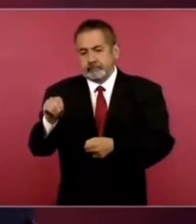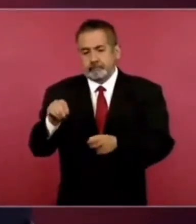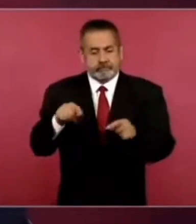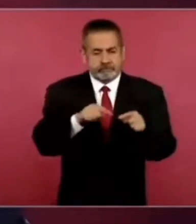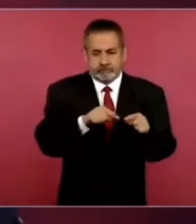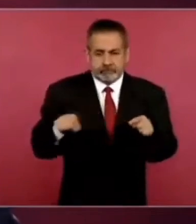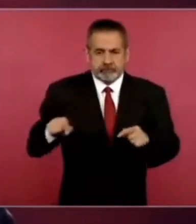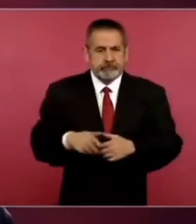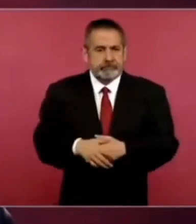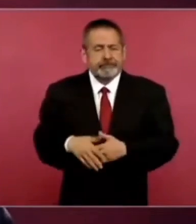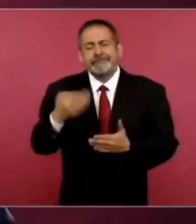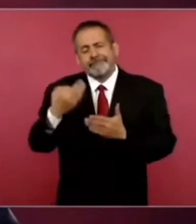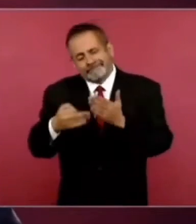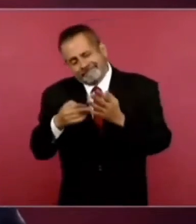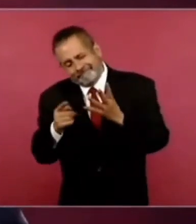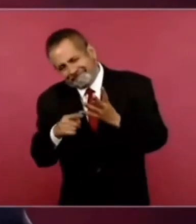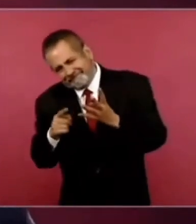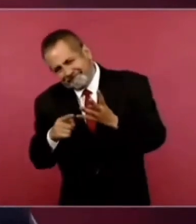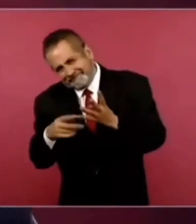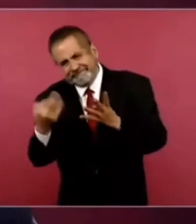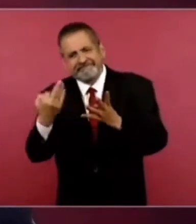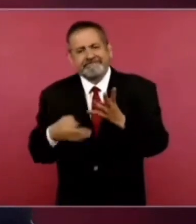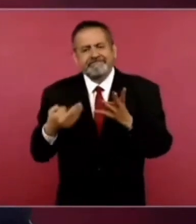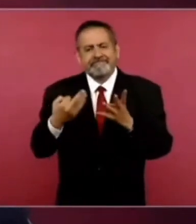¿Cuál va a quedar pendiente?